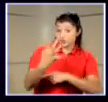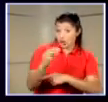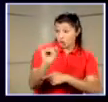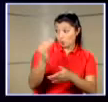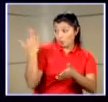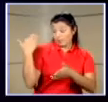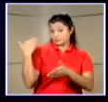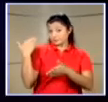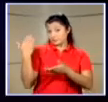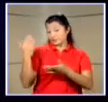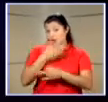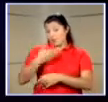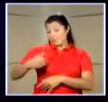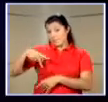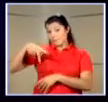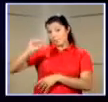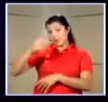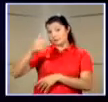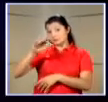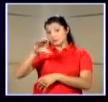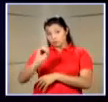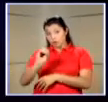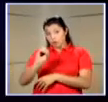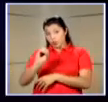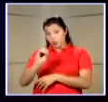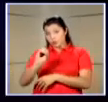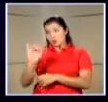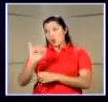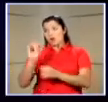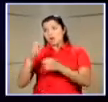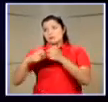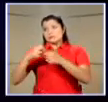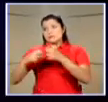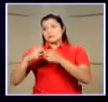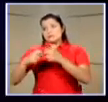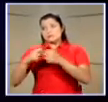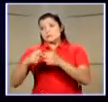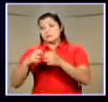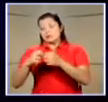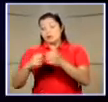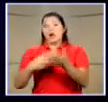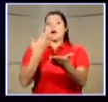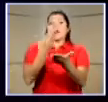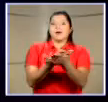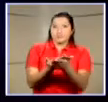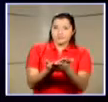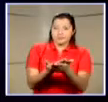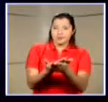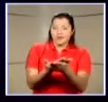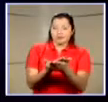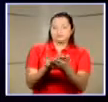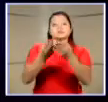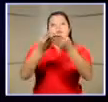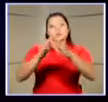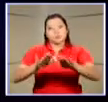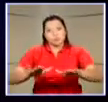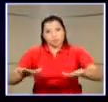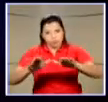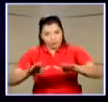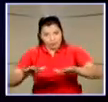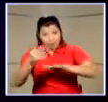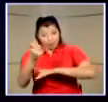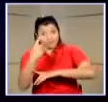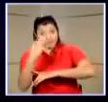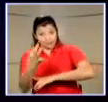presidente Pacheco, que le dio un respiro al déficit fiscal de ese momento, mientras salía una